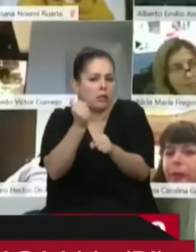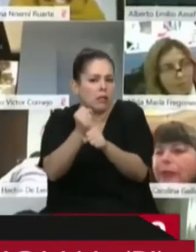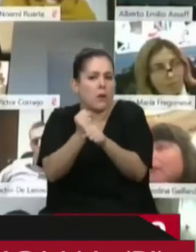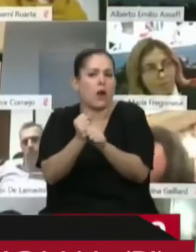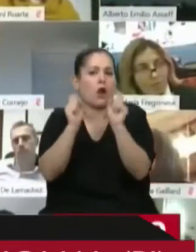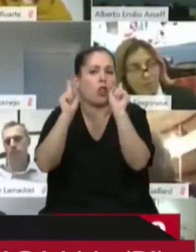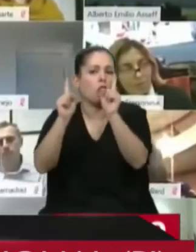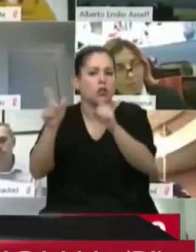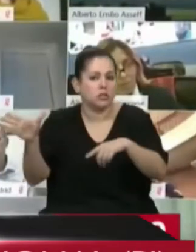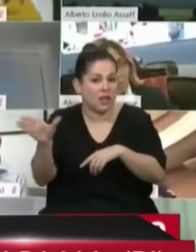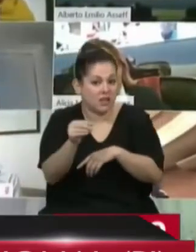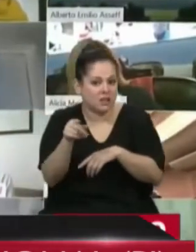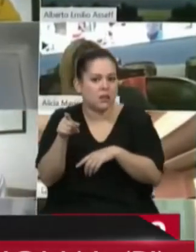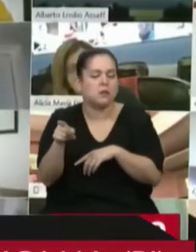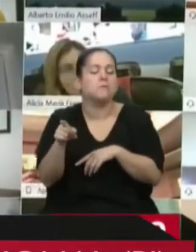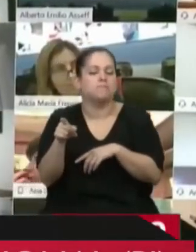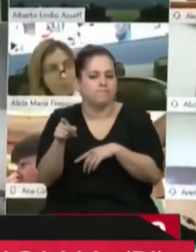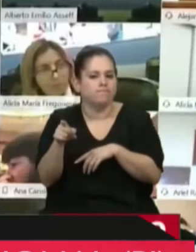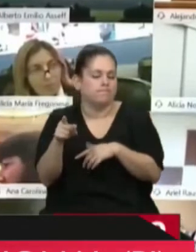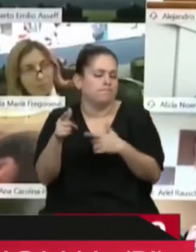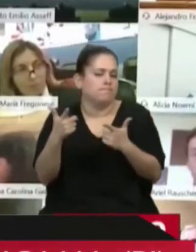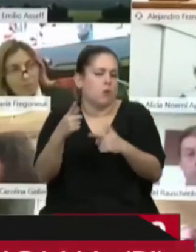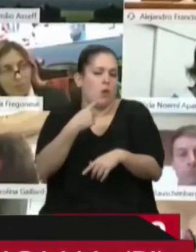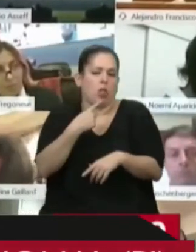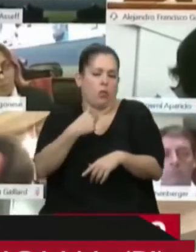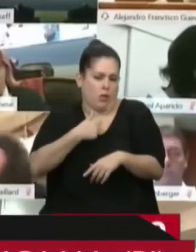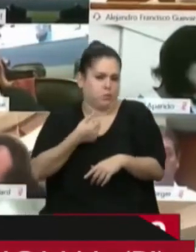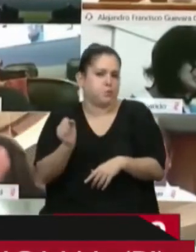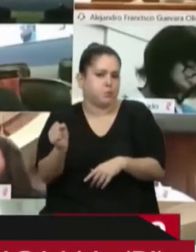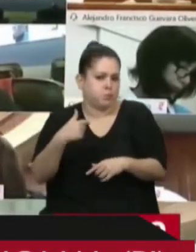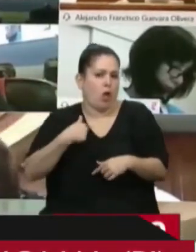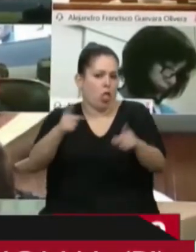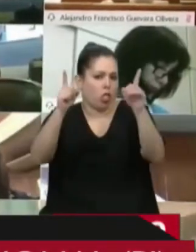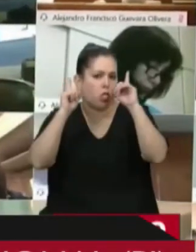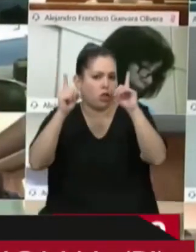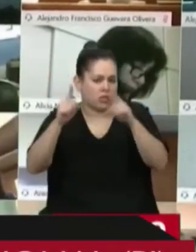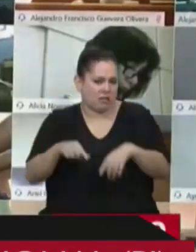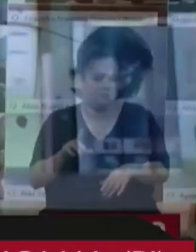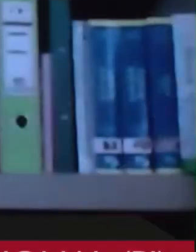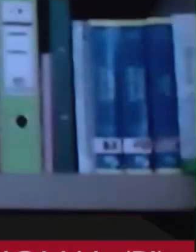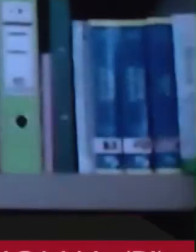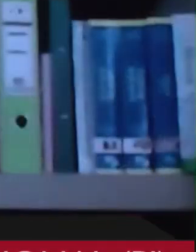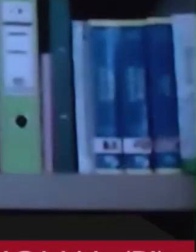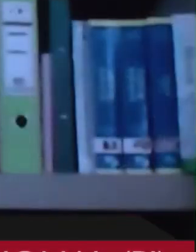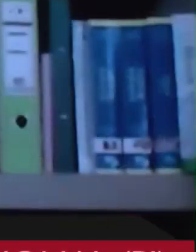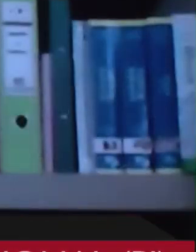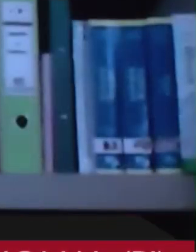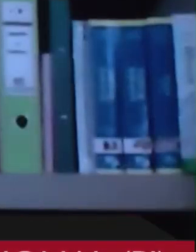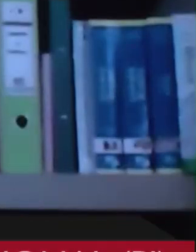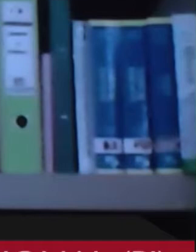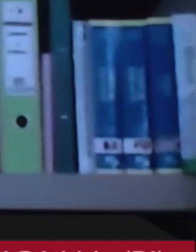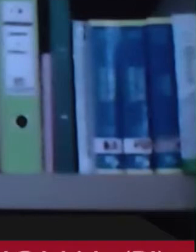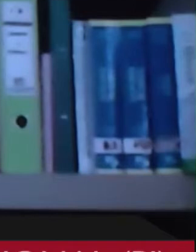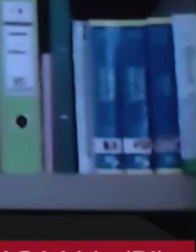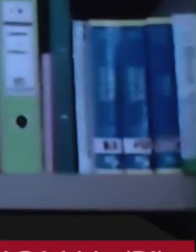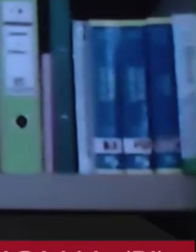que haya una verdadera educación digital debe haber una serie de instrumentos digitales, plataformas educativas, pero para eso también hay que